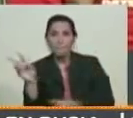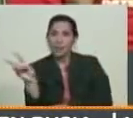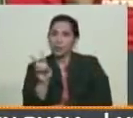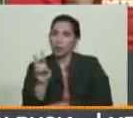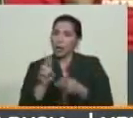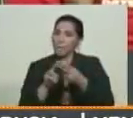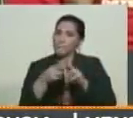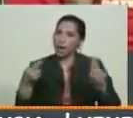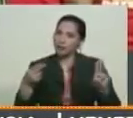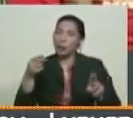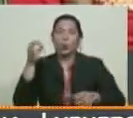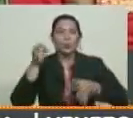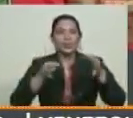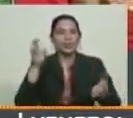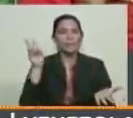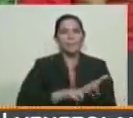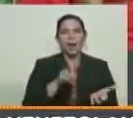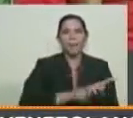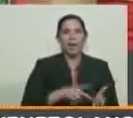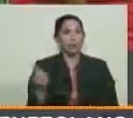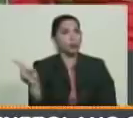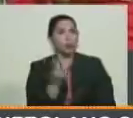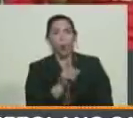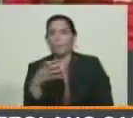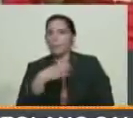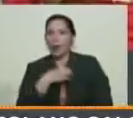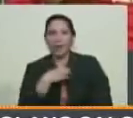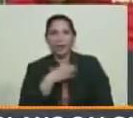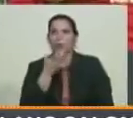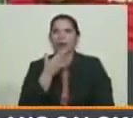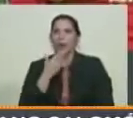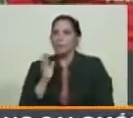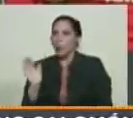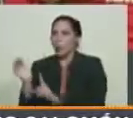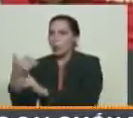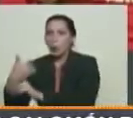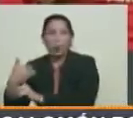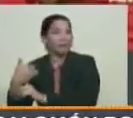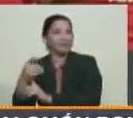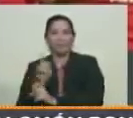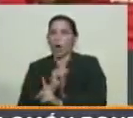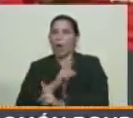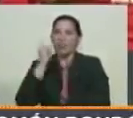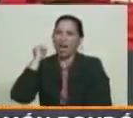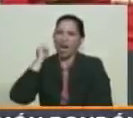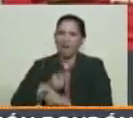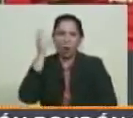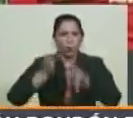verdadera. No puede haber intocables en el caso del magnicidio contra el hermano presidente Nicolás Maduro.